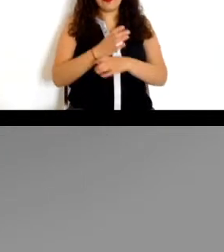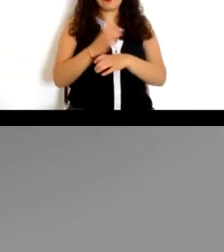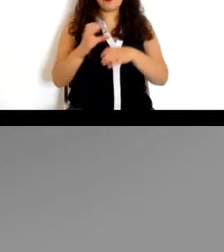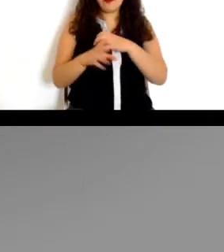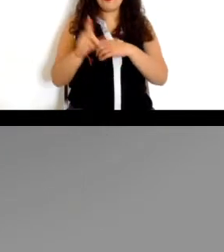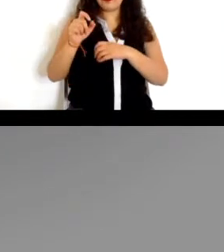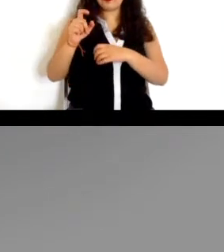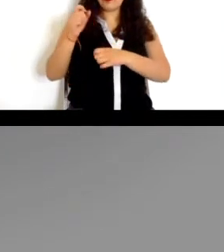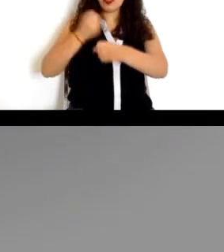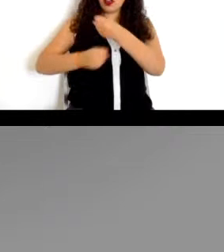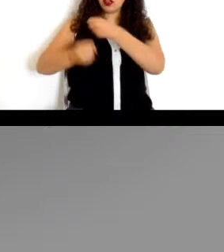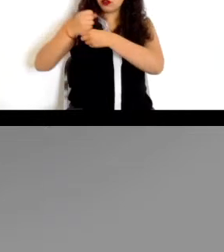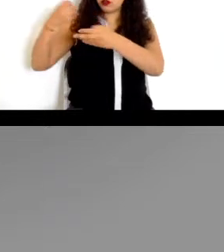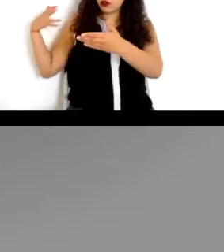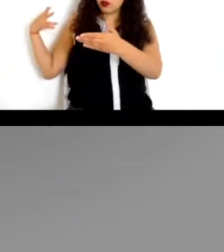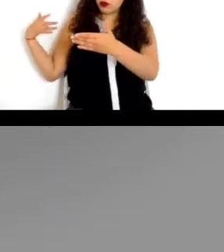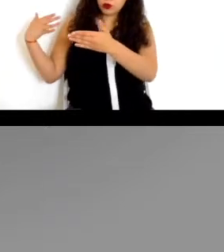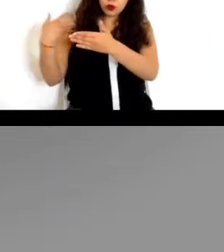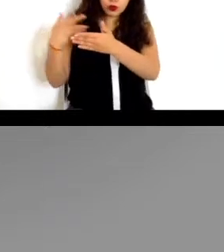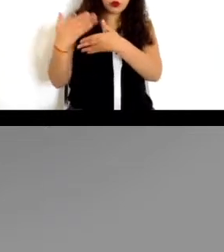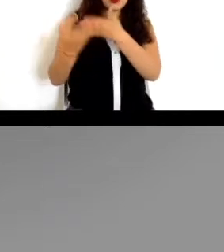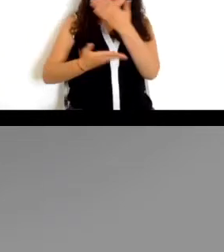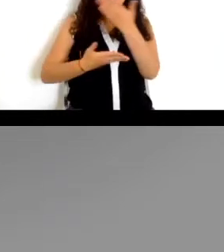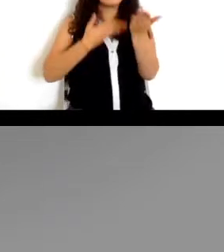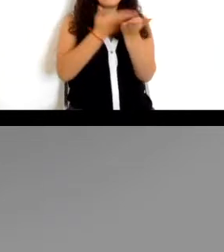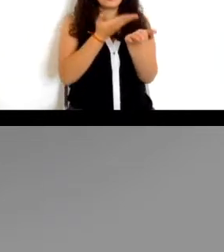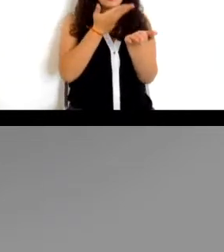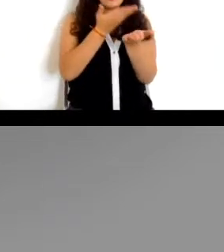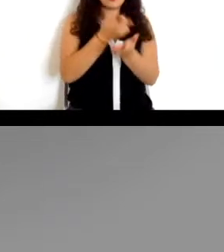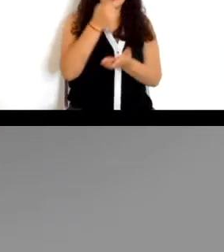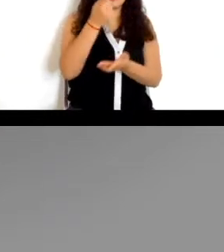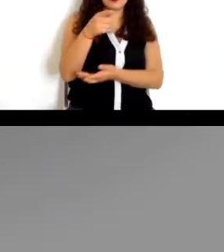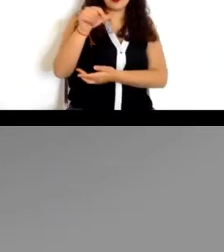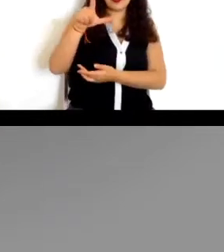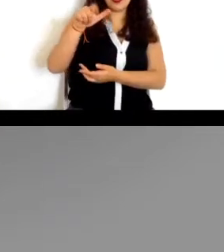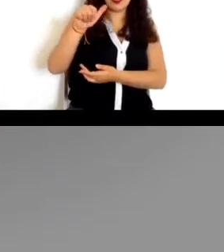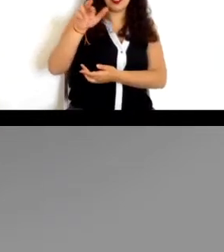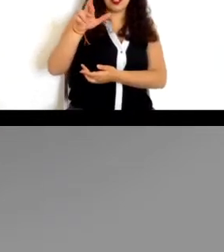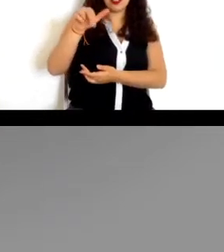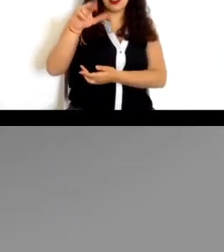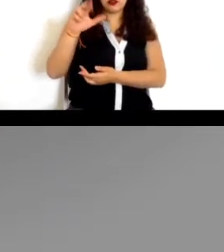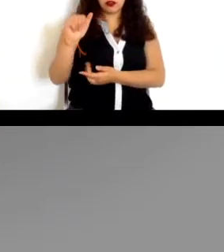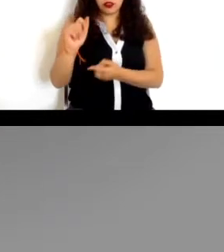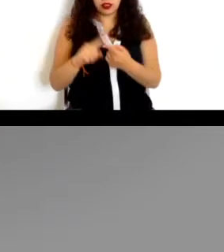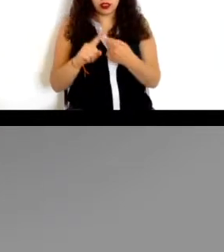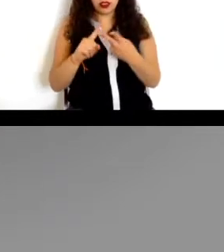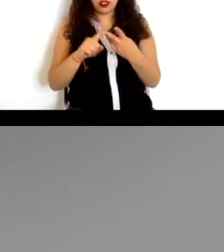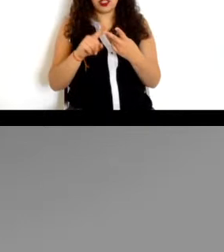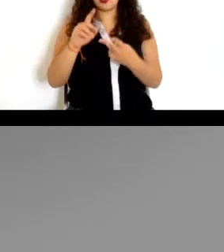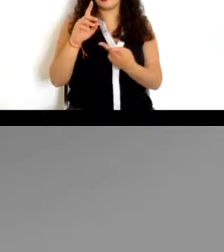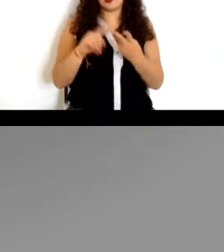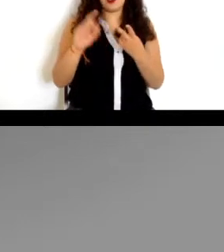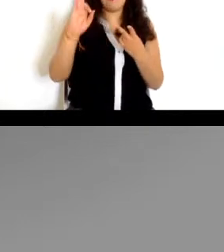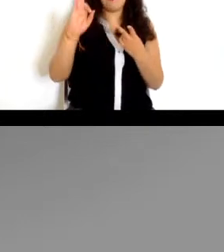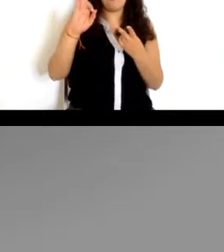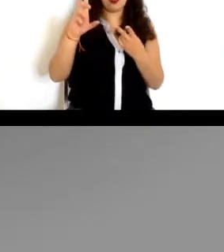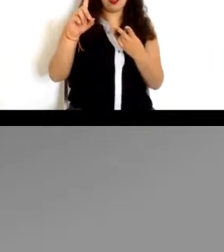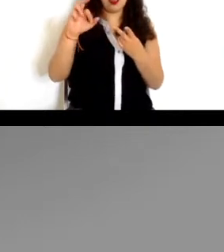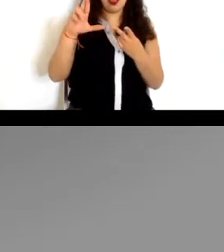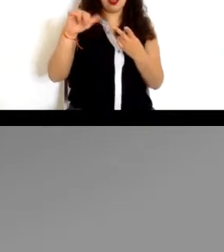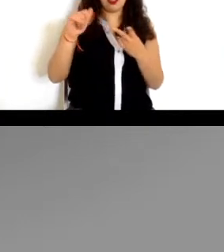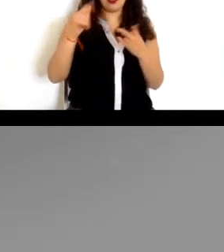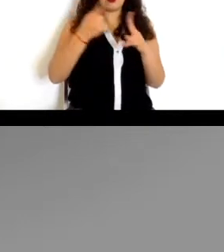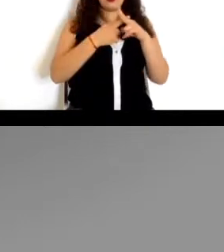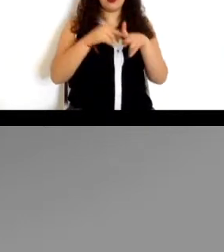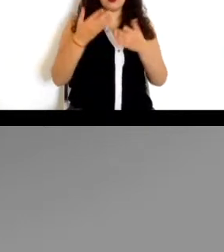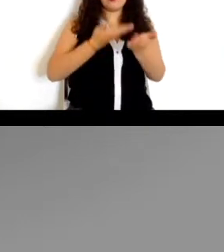ejemplo, ahí con esta Laura, junto con Federico Fleischmann, pues presentábamos estas iniciativas, te hablo de hace